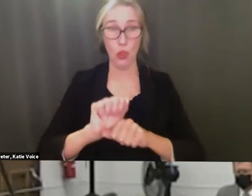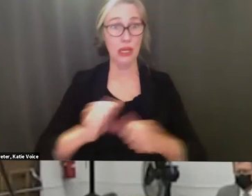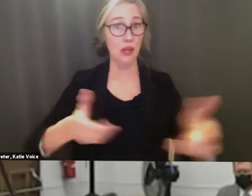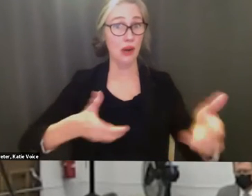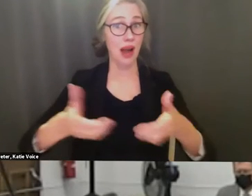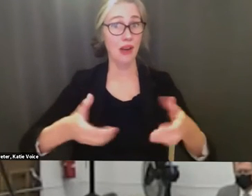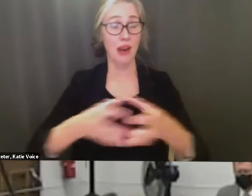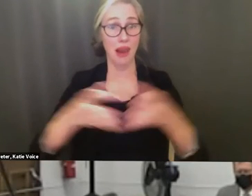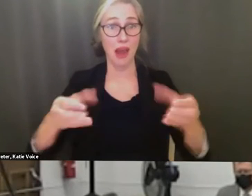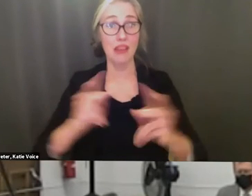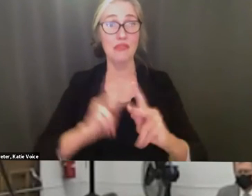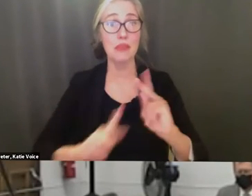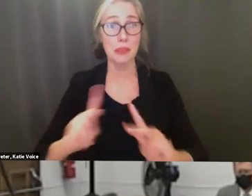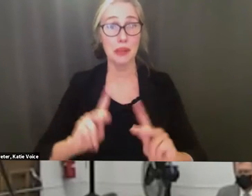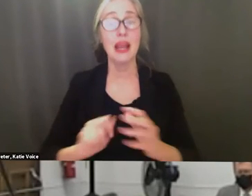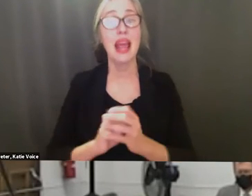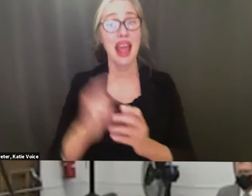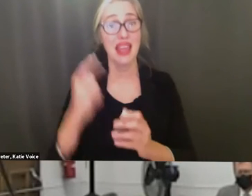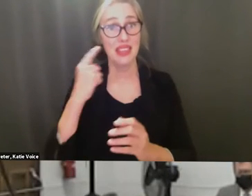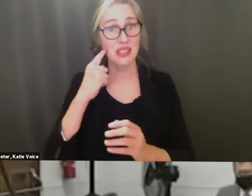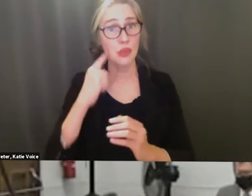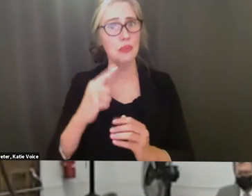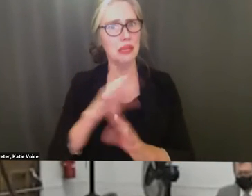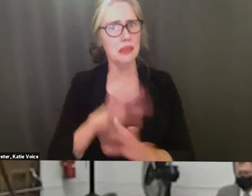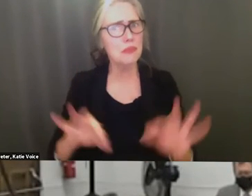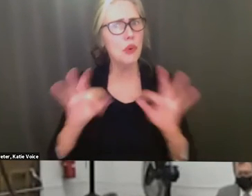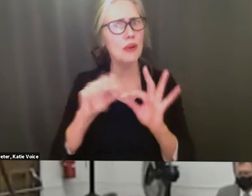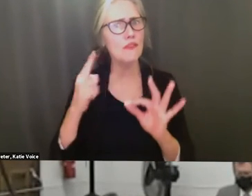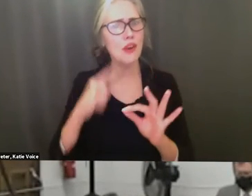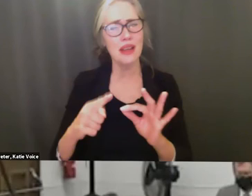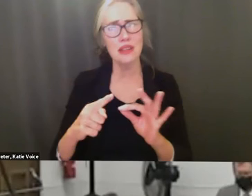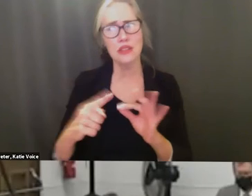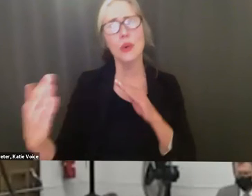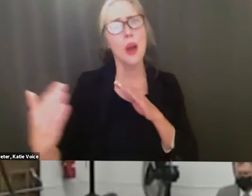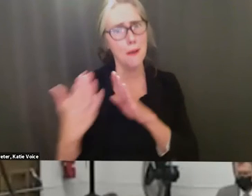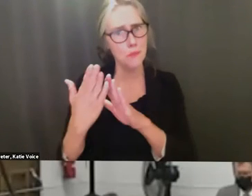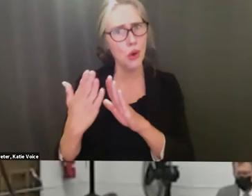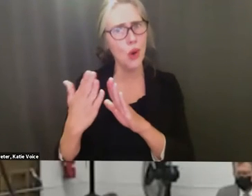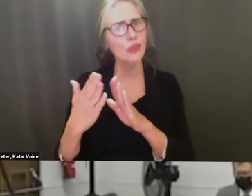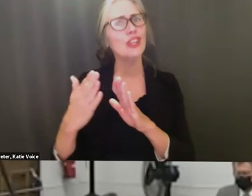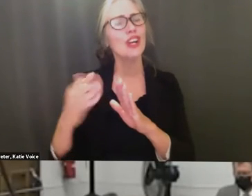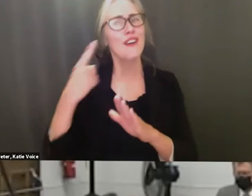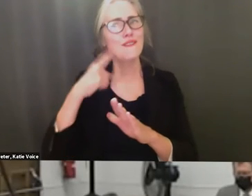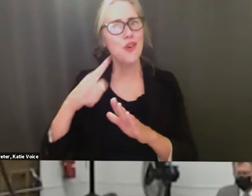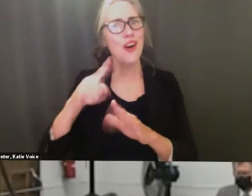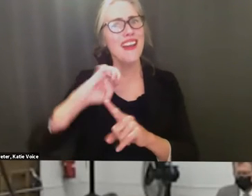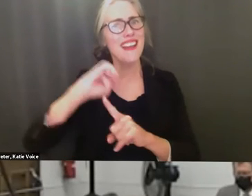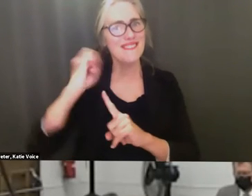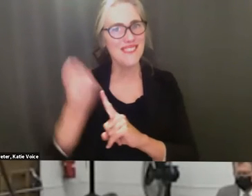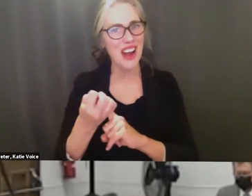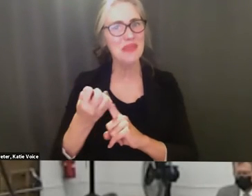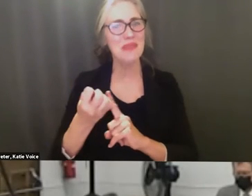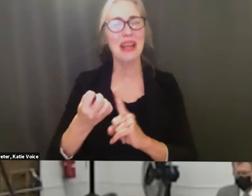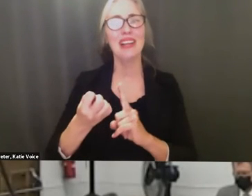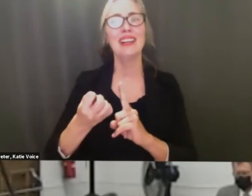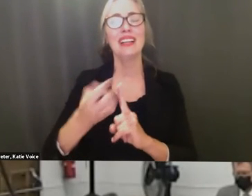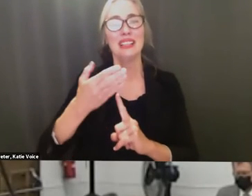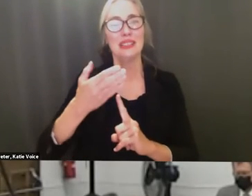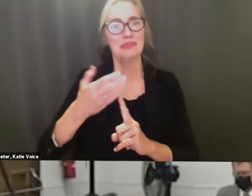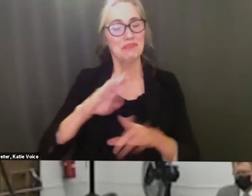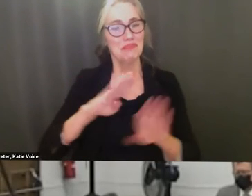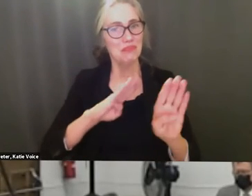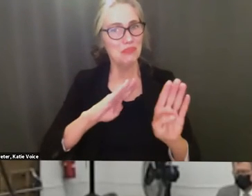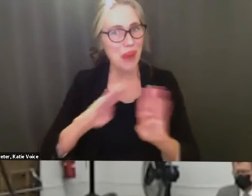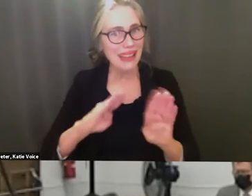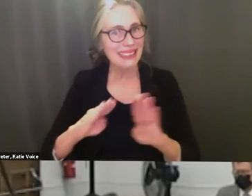agencia líder respecto a las cuestiones ambientales y prácticas de sustentabilidad. Así que quiero dejar esto con ustedes y luego